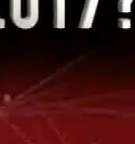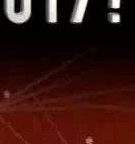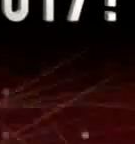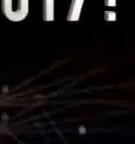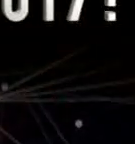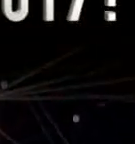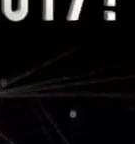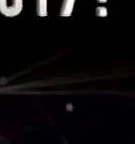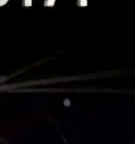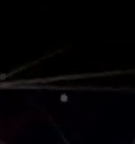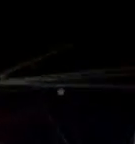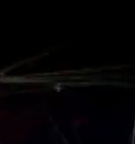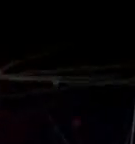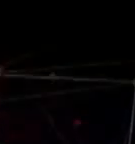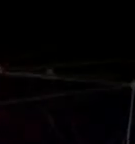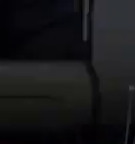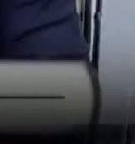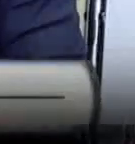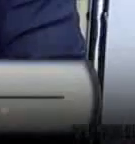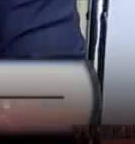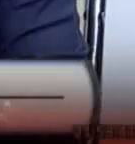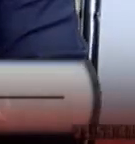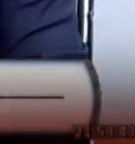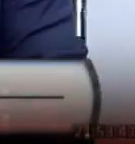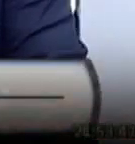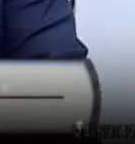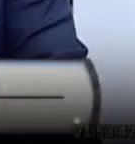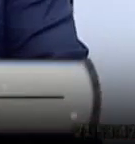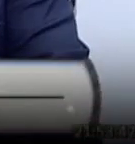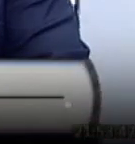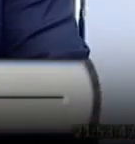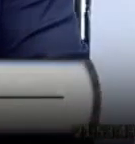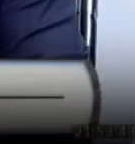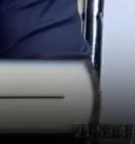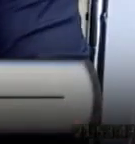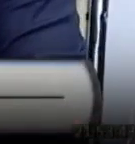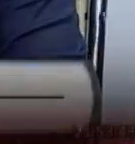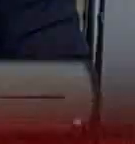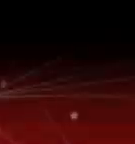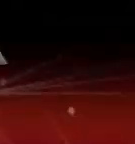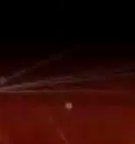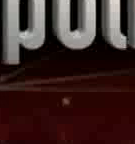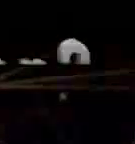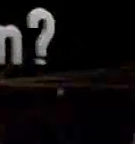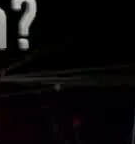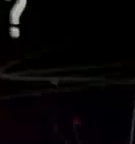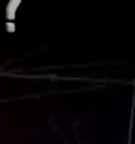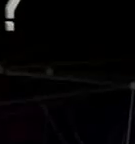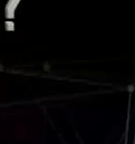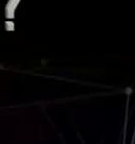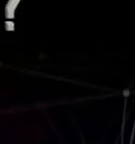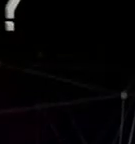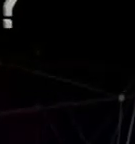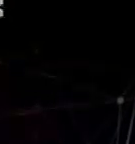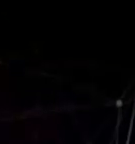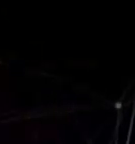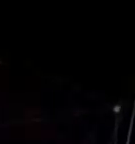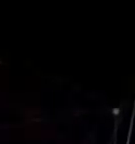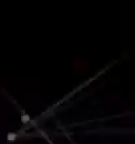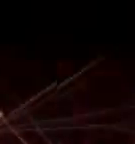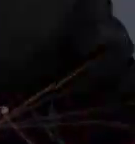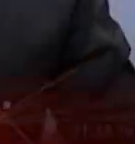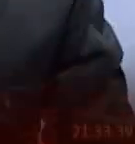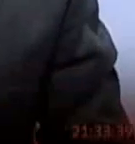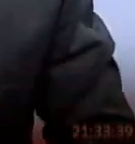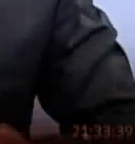¿Hacia dónde camina el Ecuador del 2017? Es necesario diferenciar lo jurídico de lo político. ¿Cómo lograr que la justicia y la